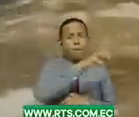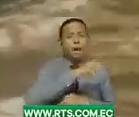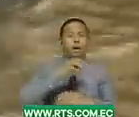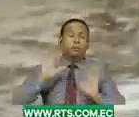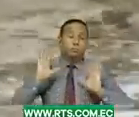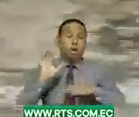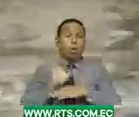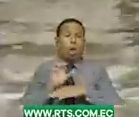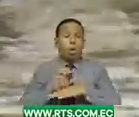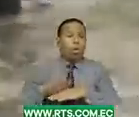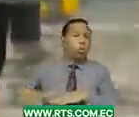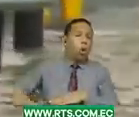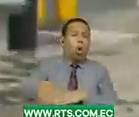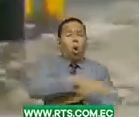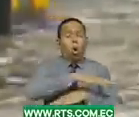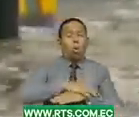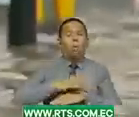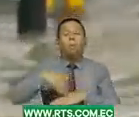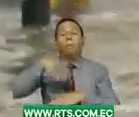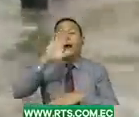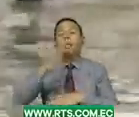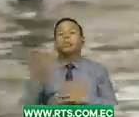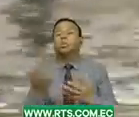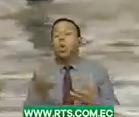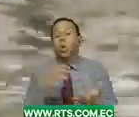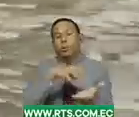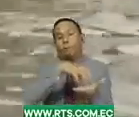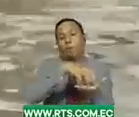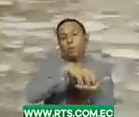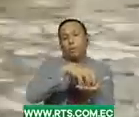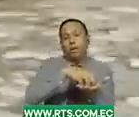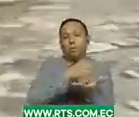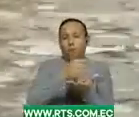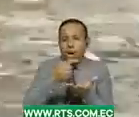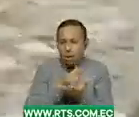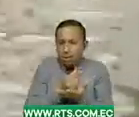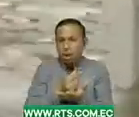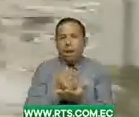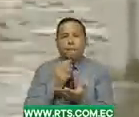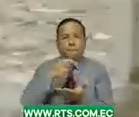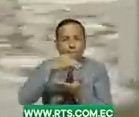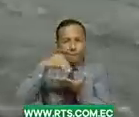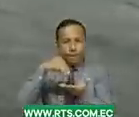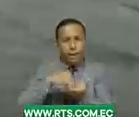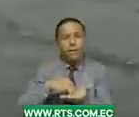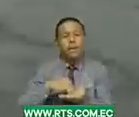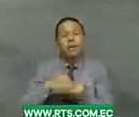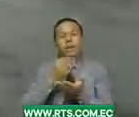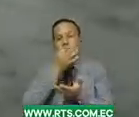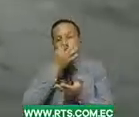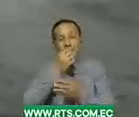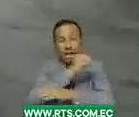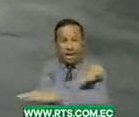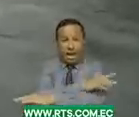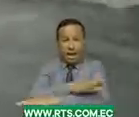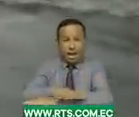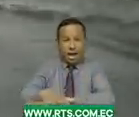país, especialmente en las provincias de Guayas, Manabí y Santa Elena.